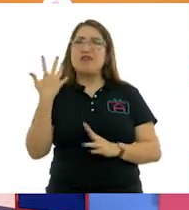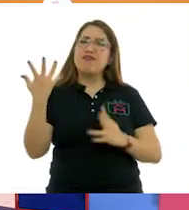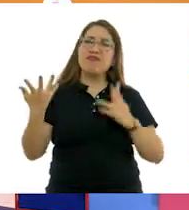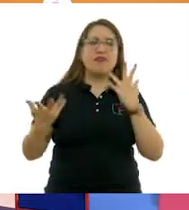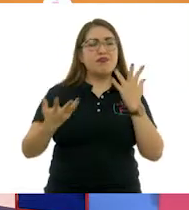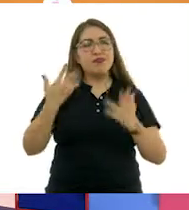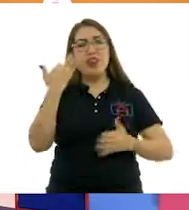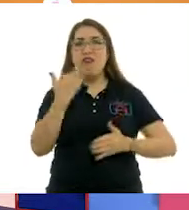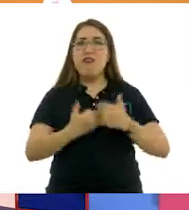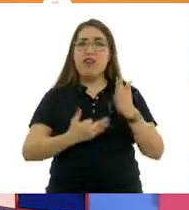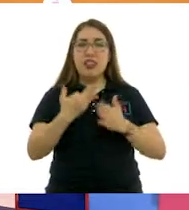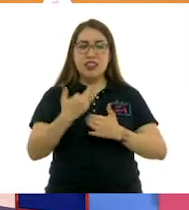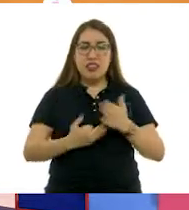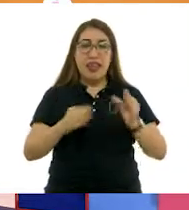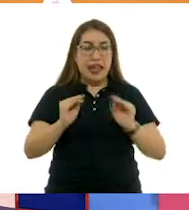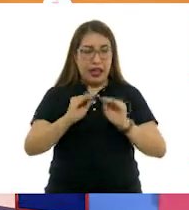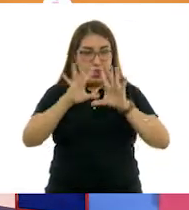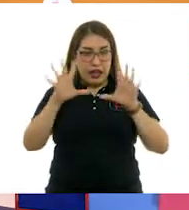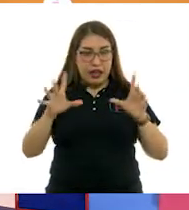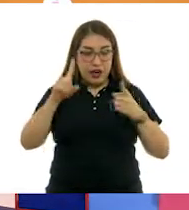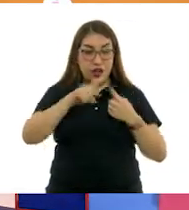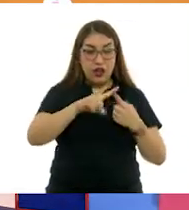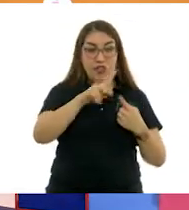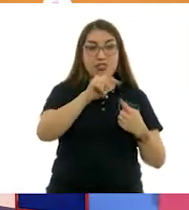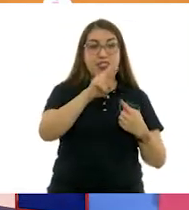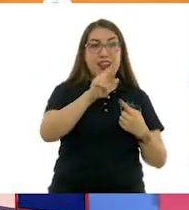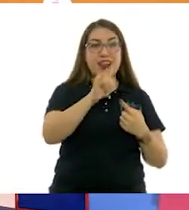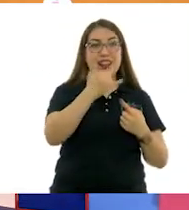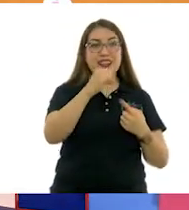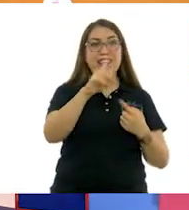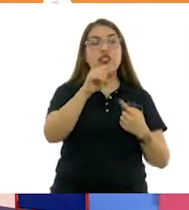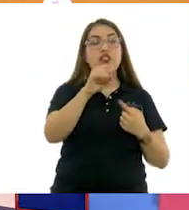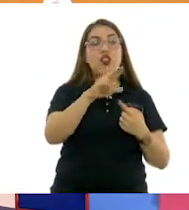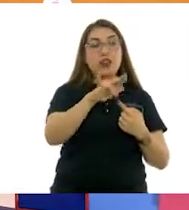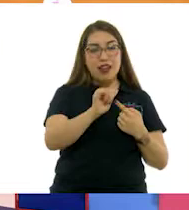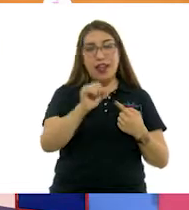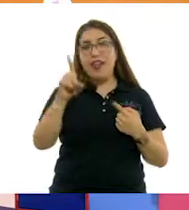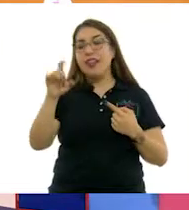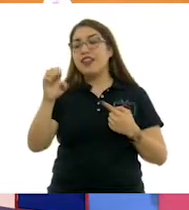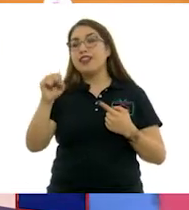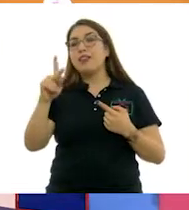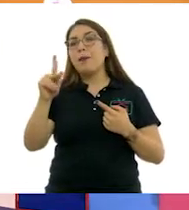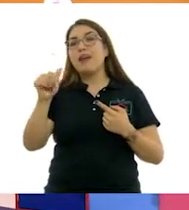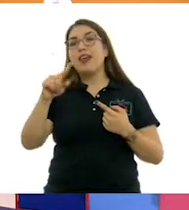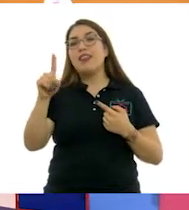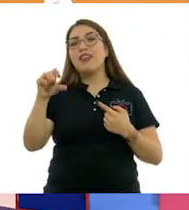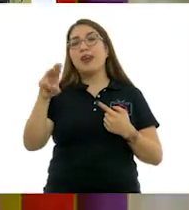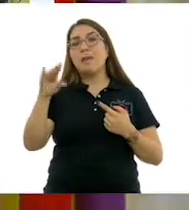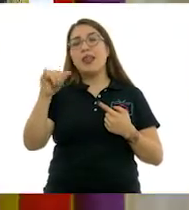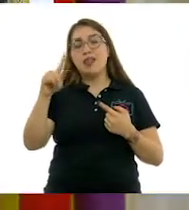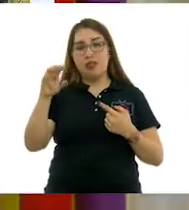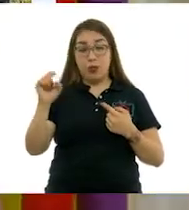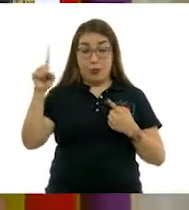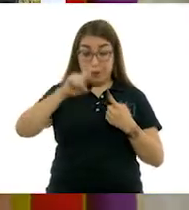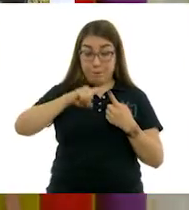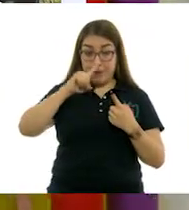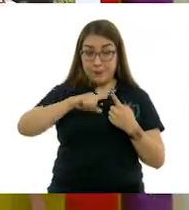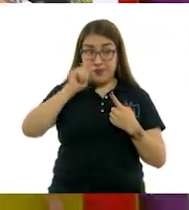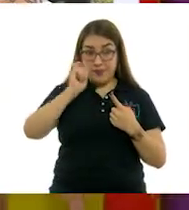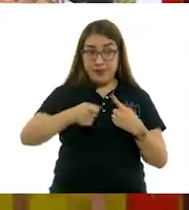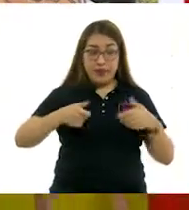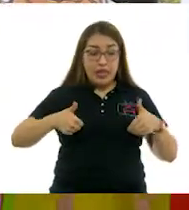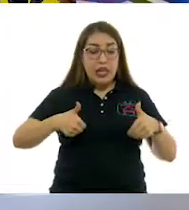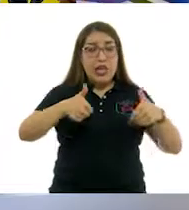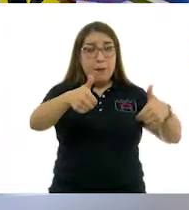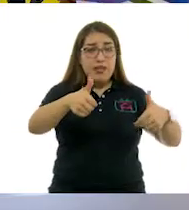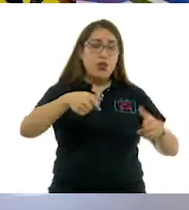claro la diferencia entre trayectoria y desplazamiento. Nada más muy breve. Claro que sí, Eric. Mira, la trayectoria es el caminito que